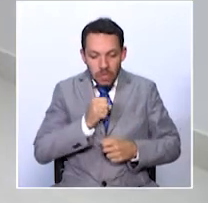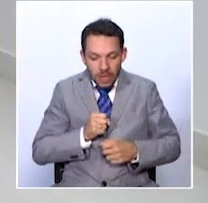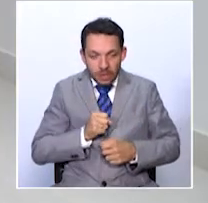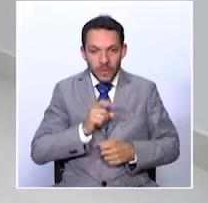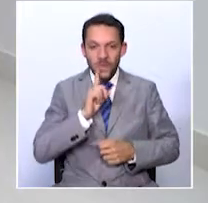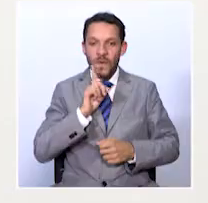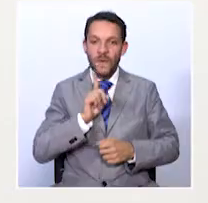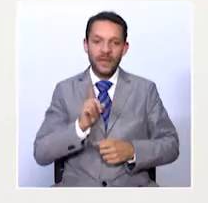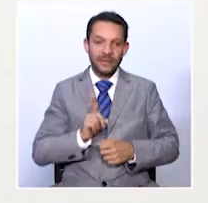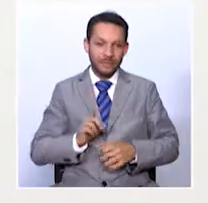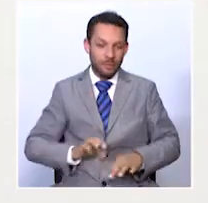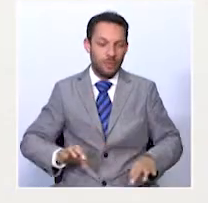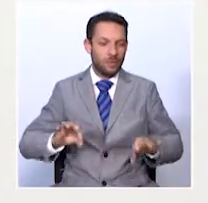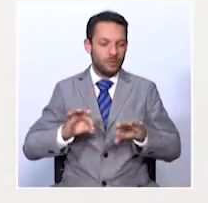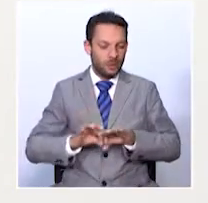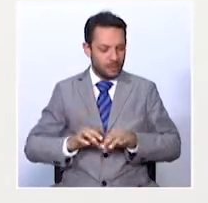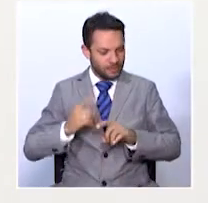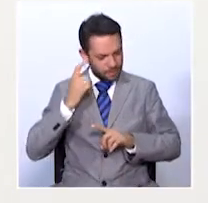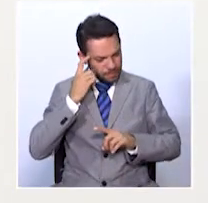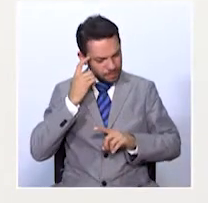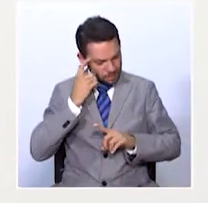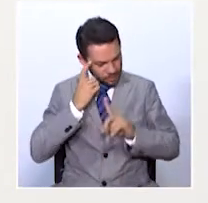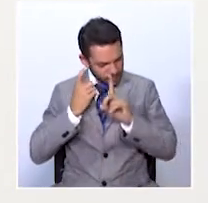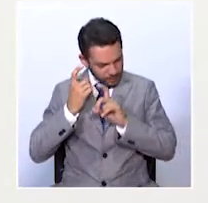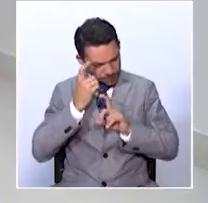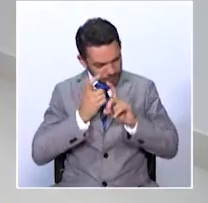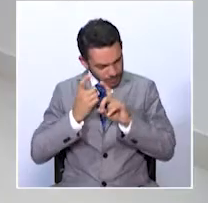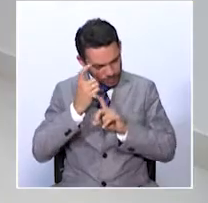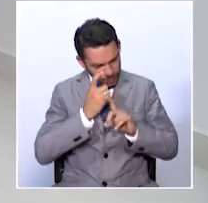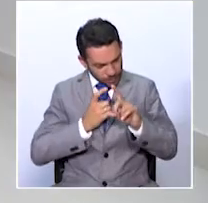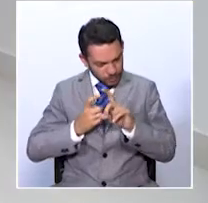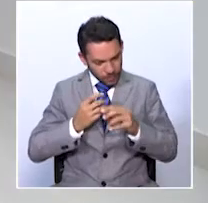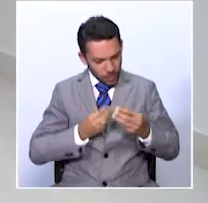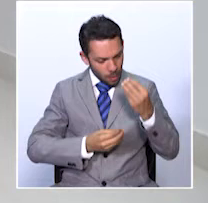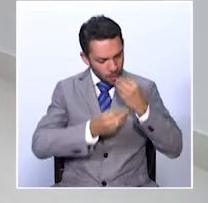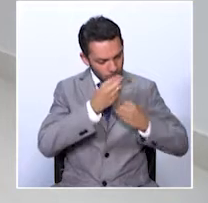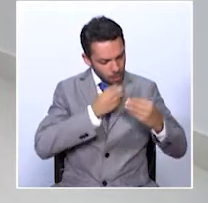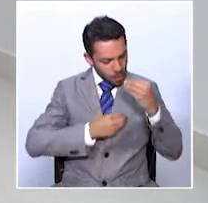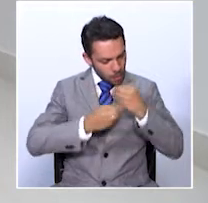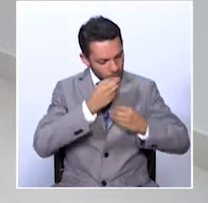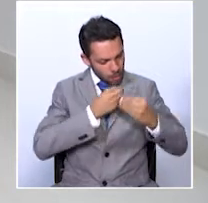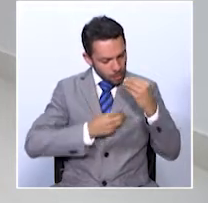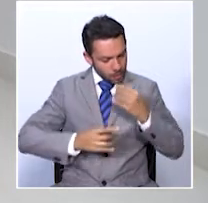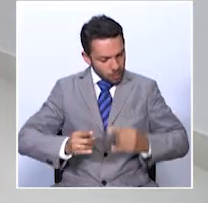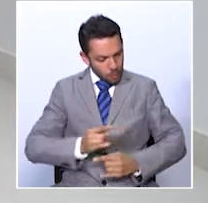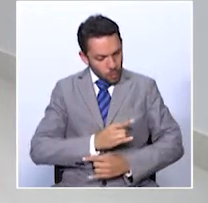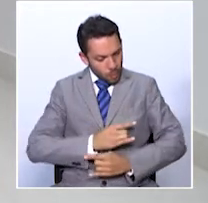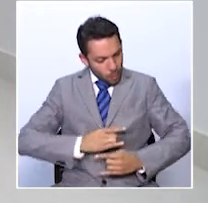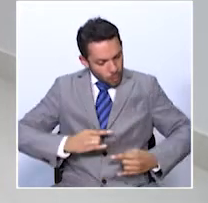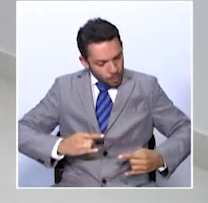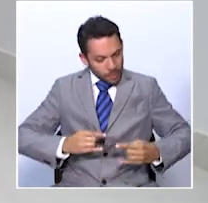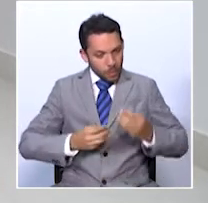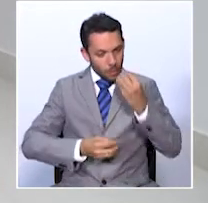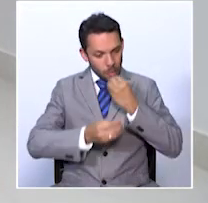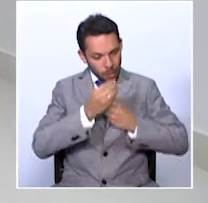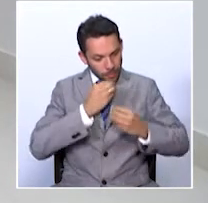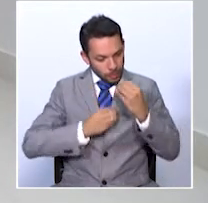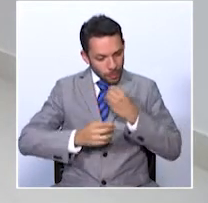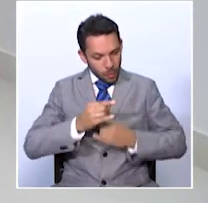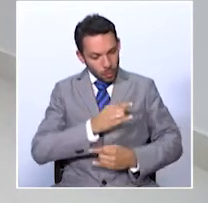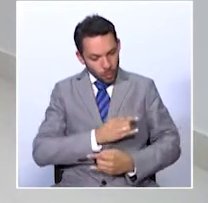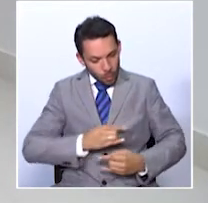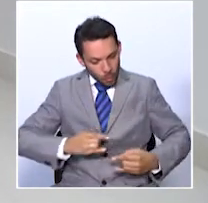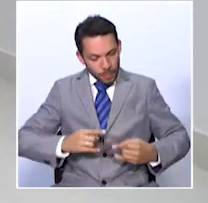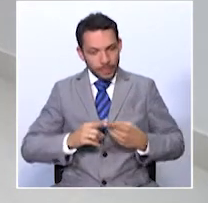Hay que pensar en muchos. El aspecto nutricional es importantísimo. Si hay una